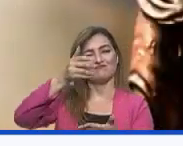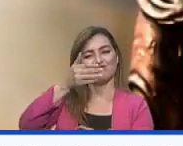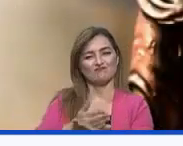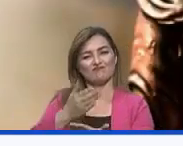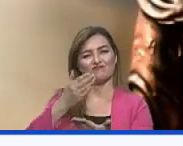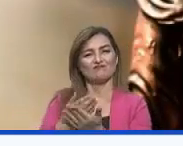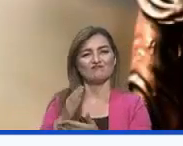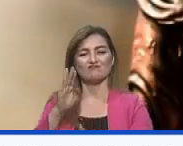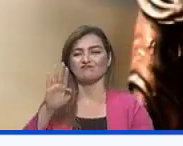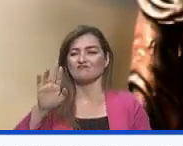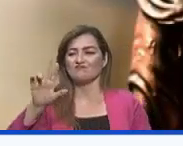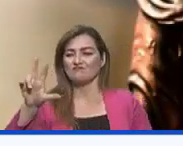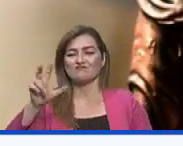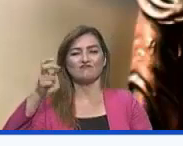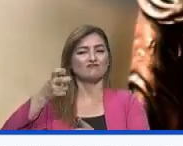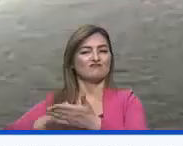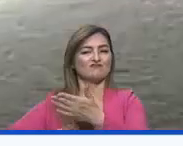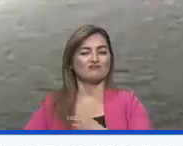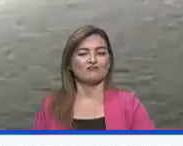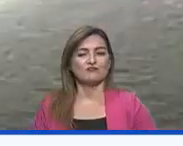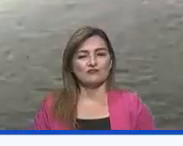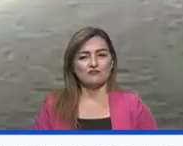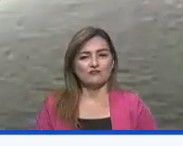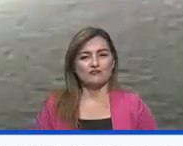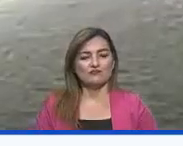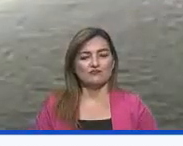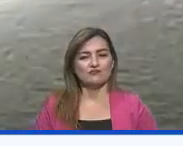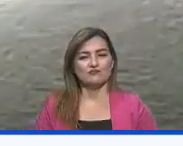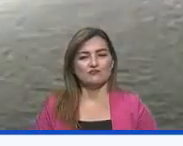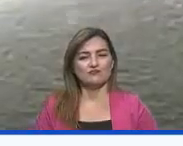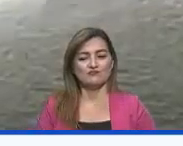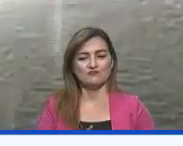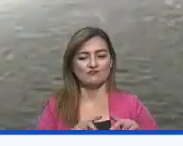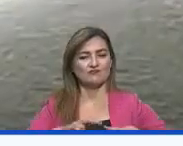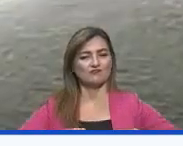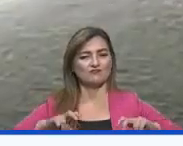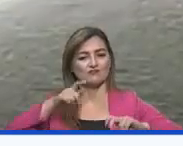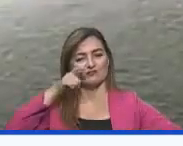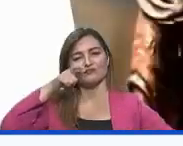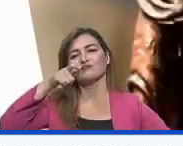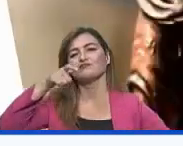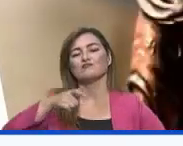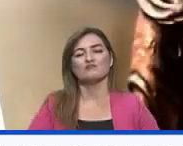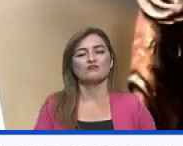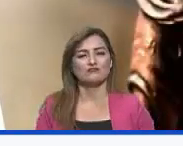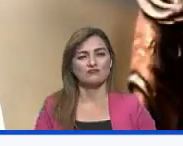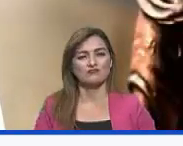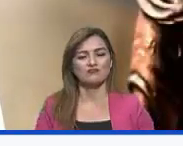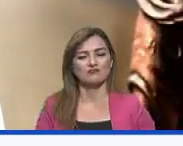y a 43 de ellos con multa. Algunas de estas investigaciones han llegado hasta la fiscalía.